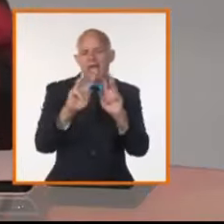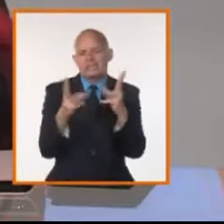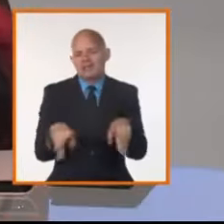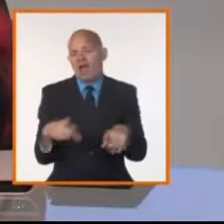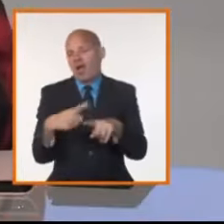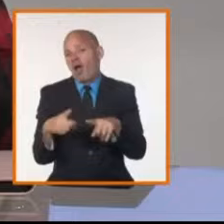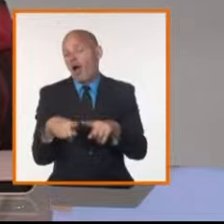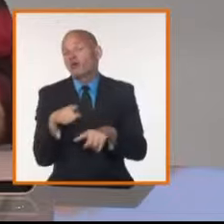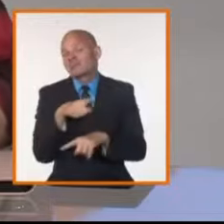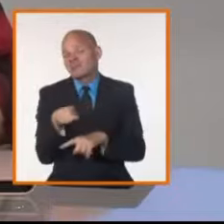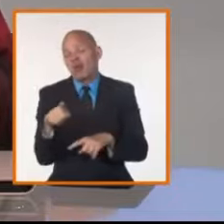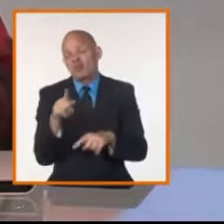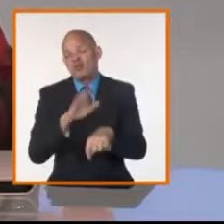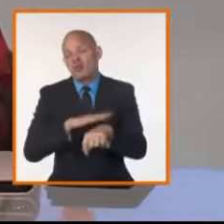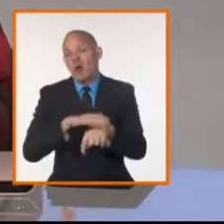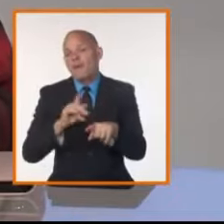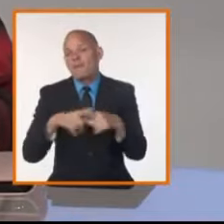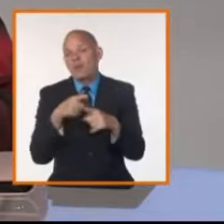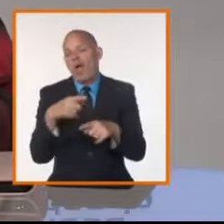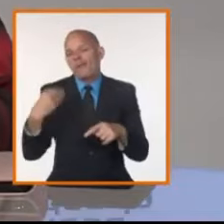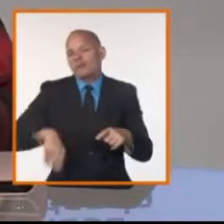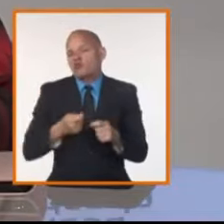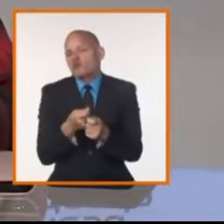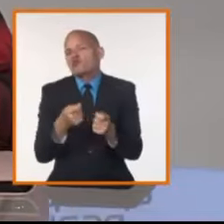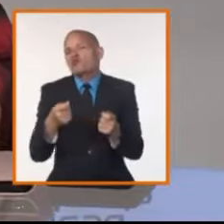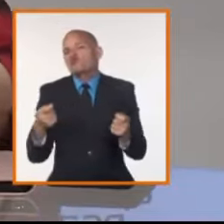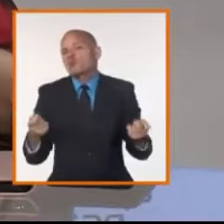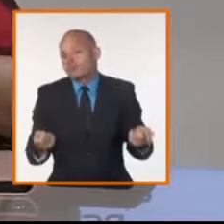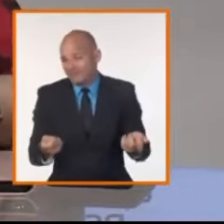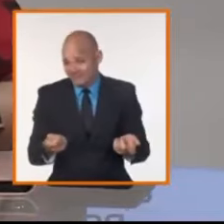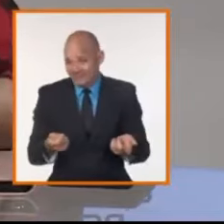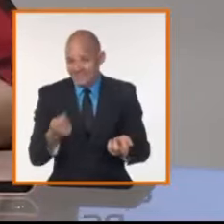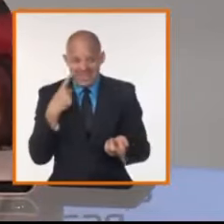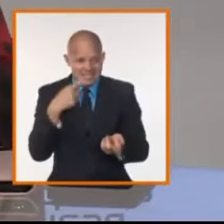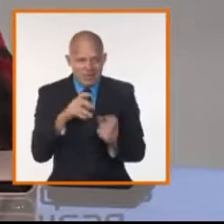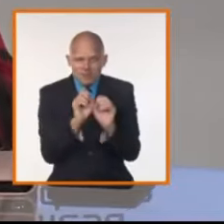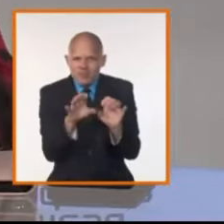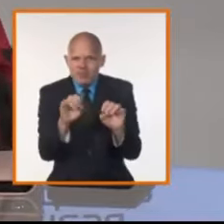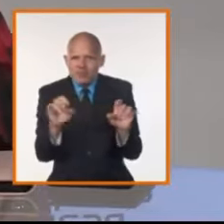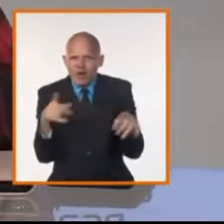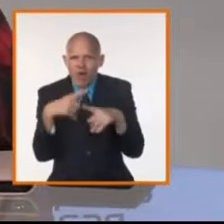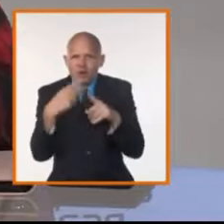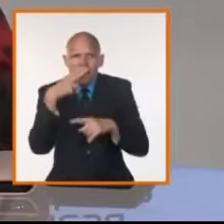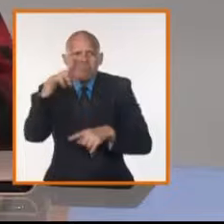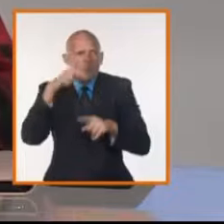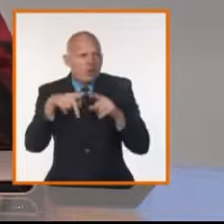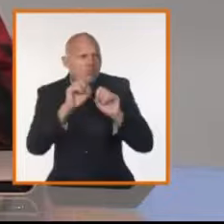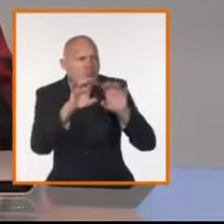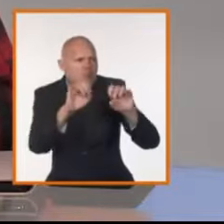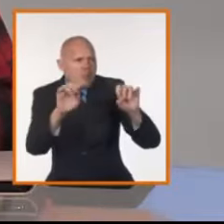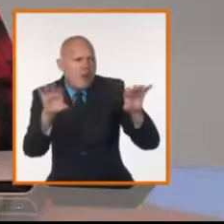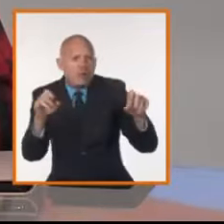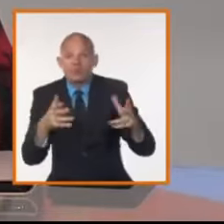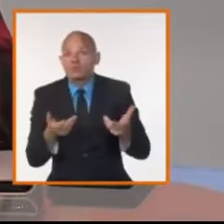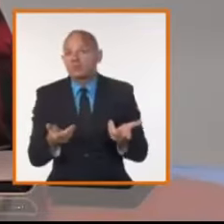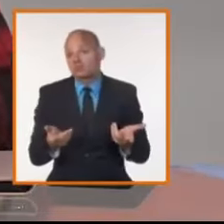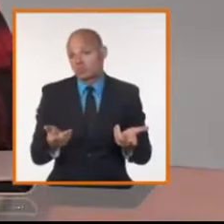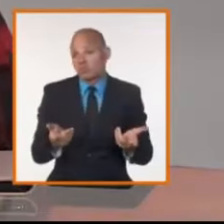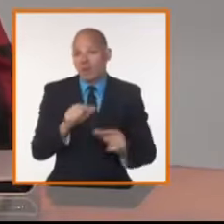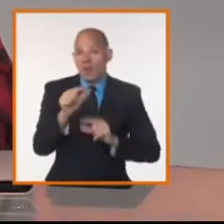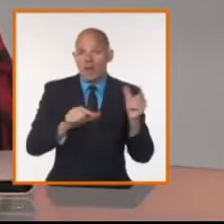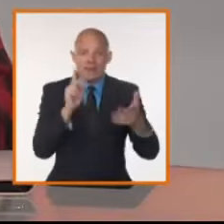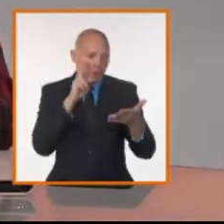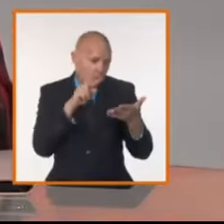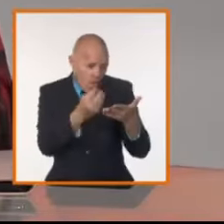sociales con relación al incremento de eh de los llamados acciones guerrerista acciones